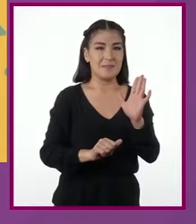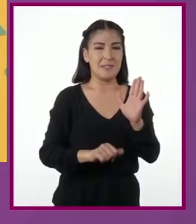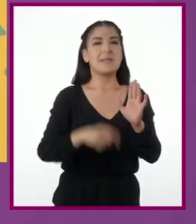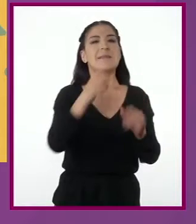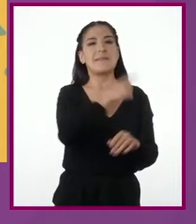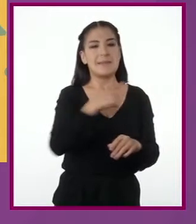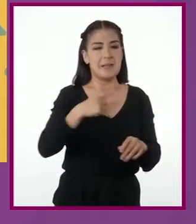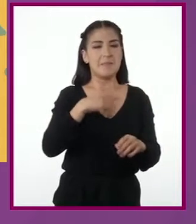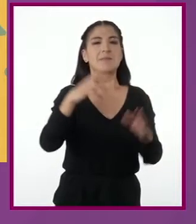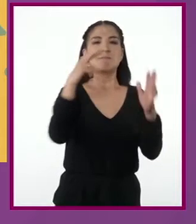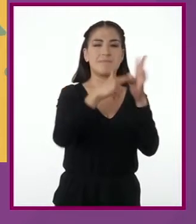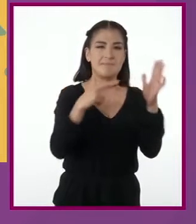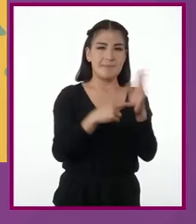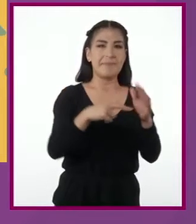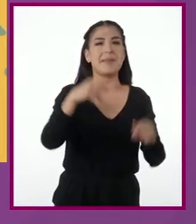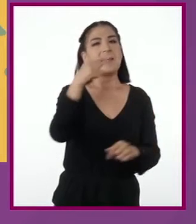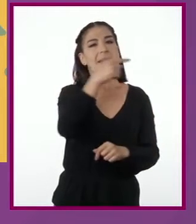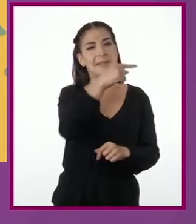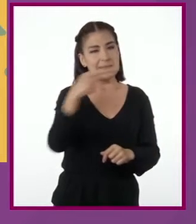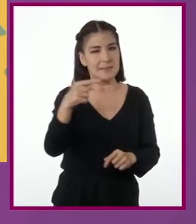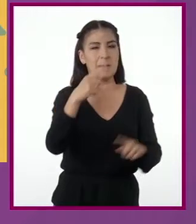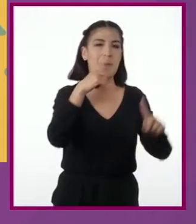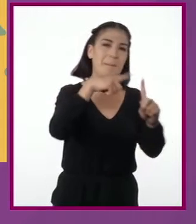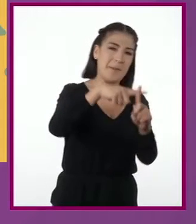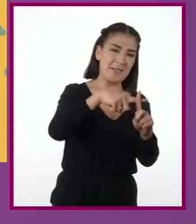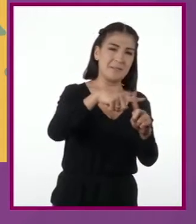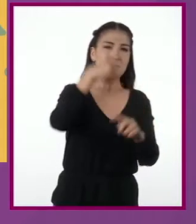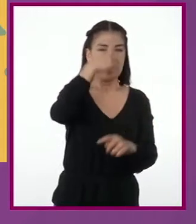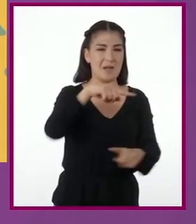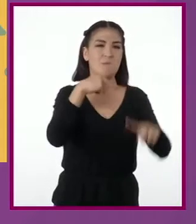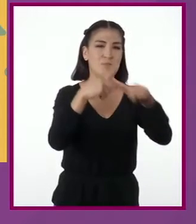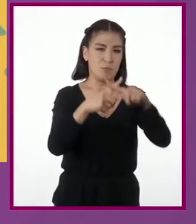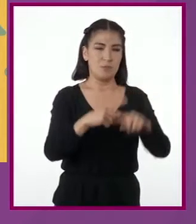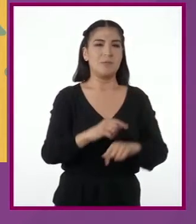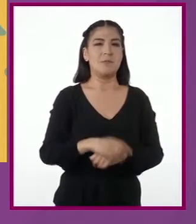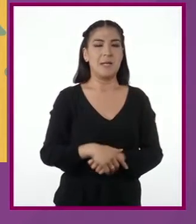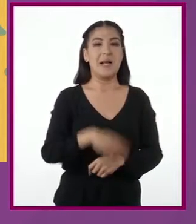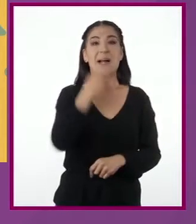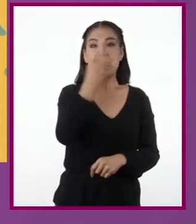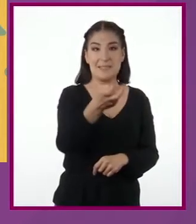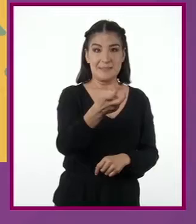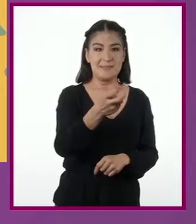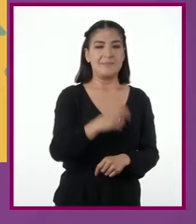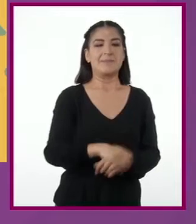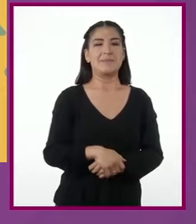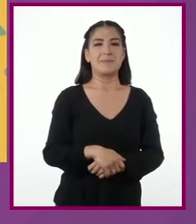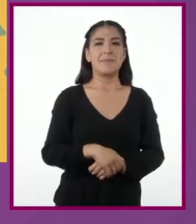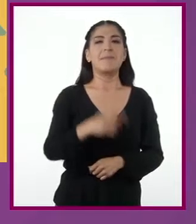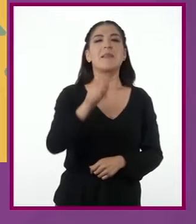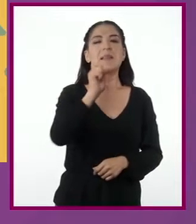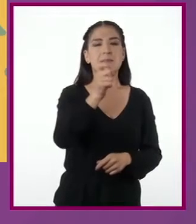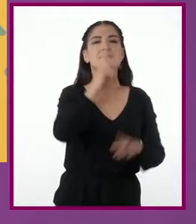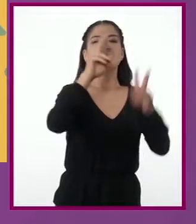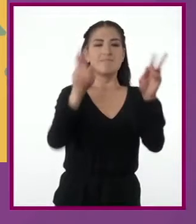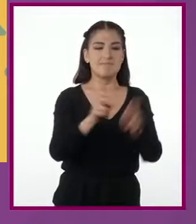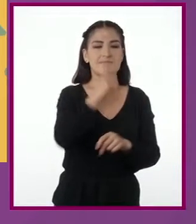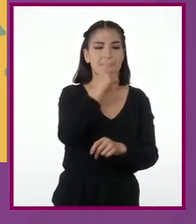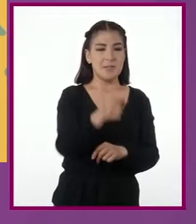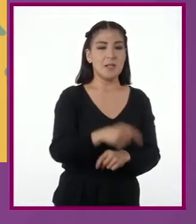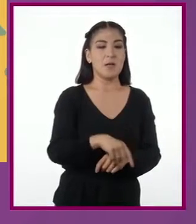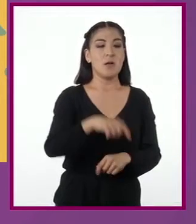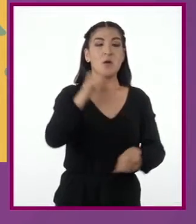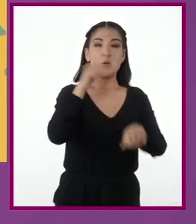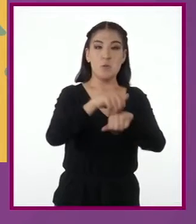que aplicar la regla de los signos para la multiplicación. Para este caso, decimos que al multiplicar un